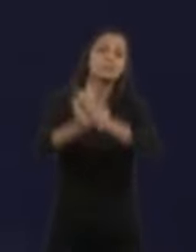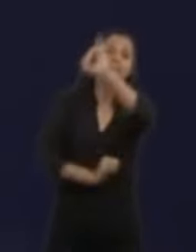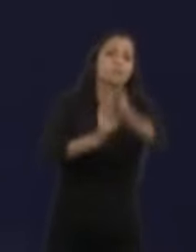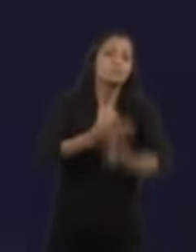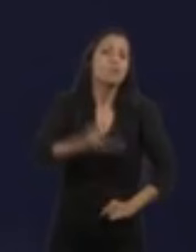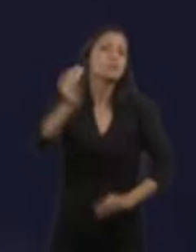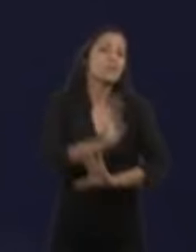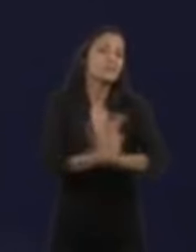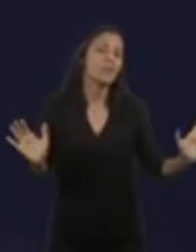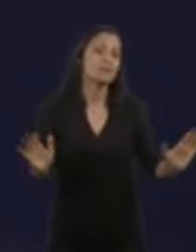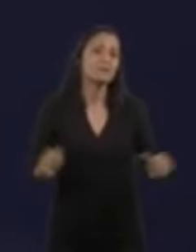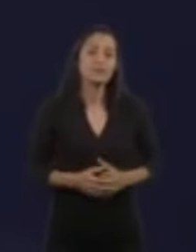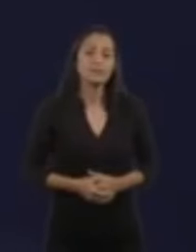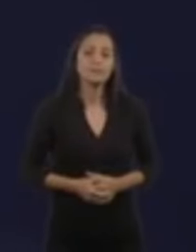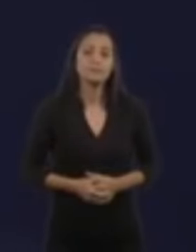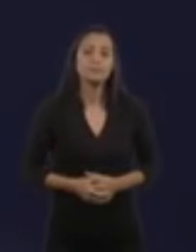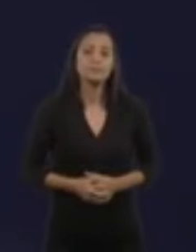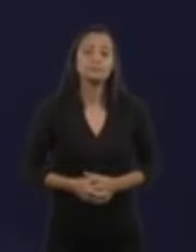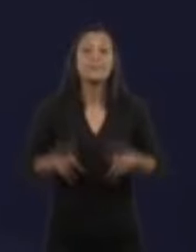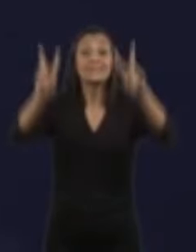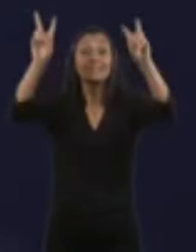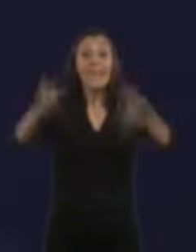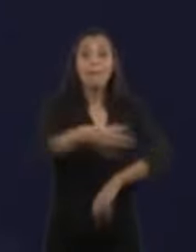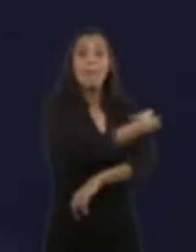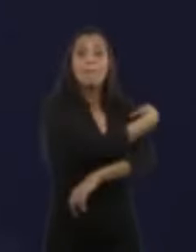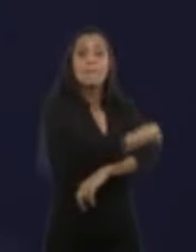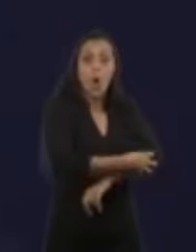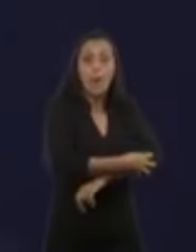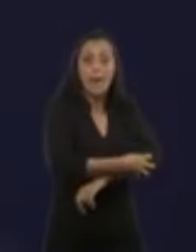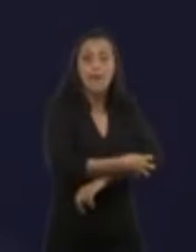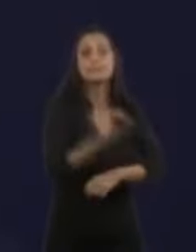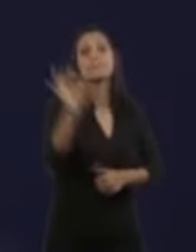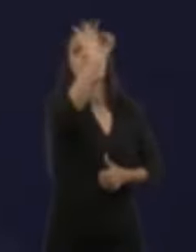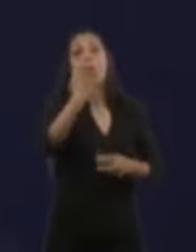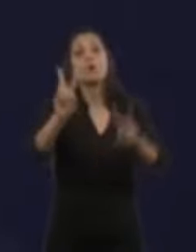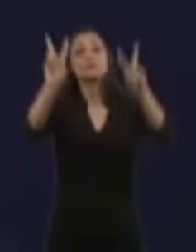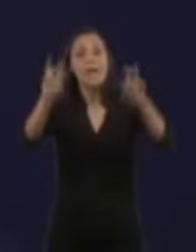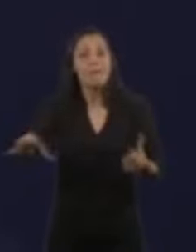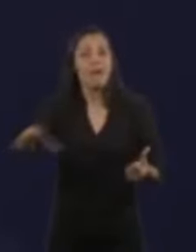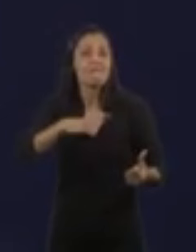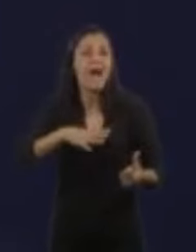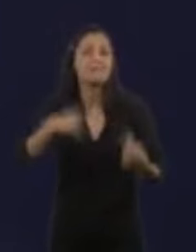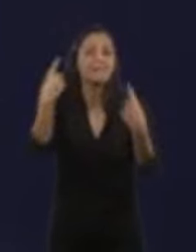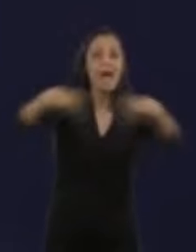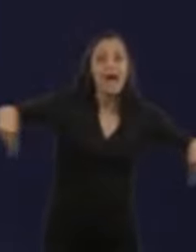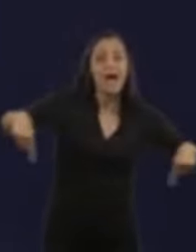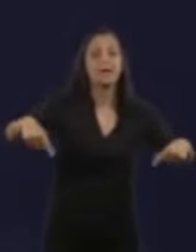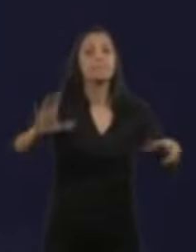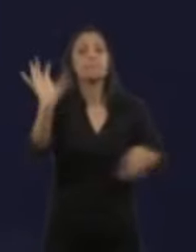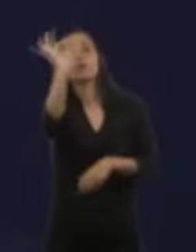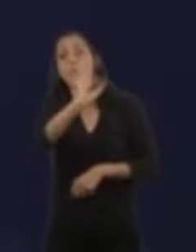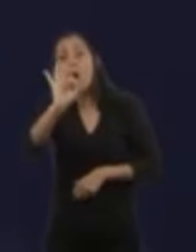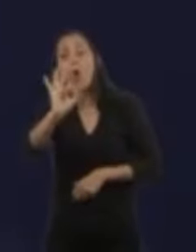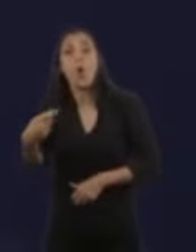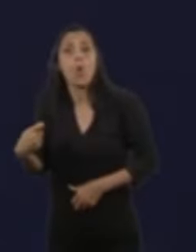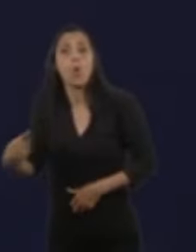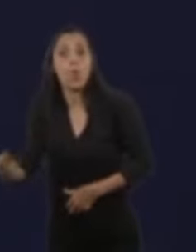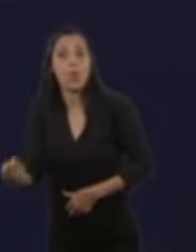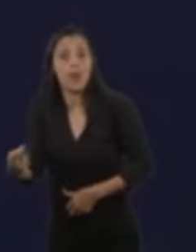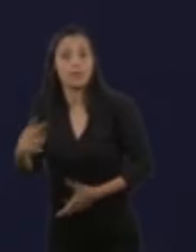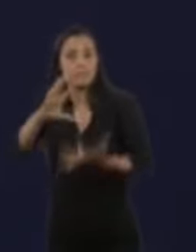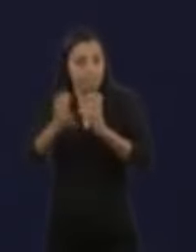pero la pobreza la falta de recursos el sistema jubilatorio